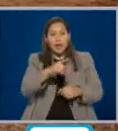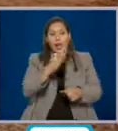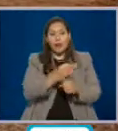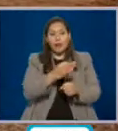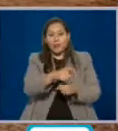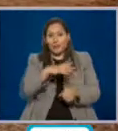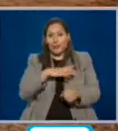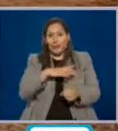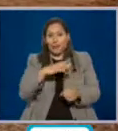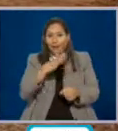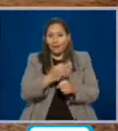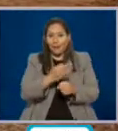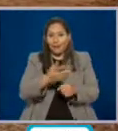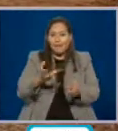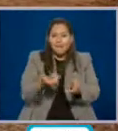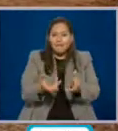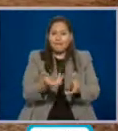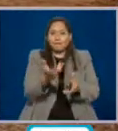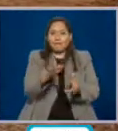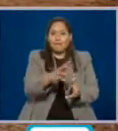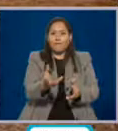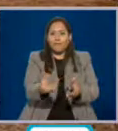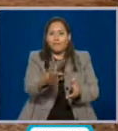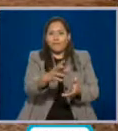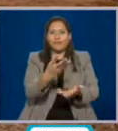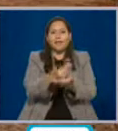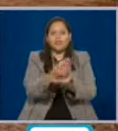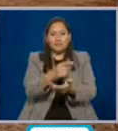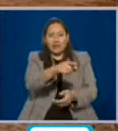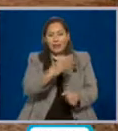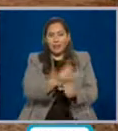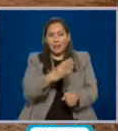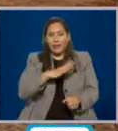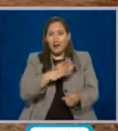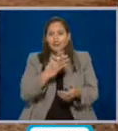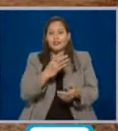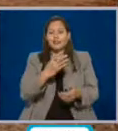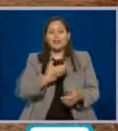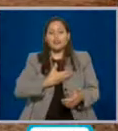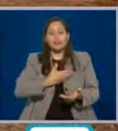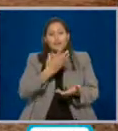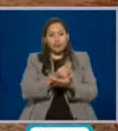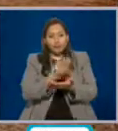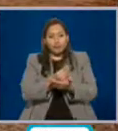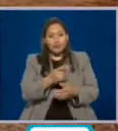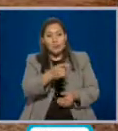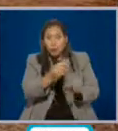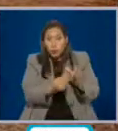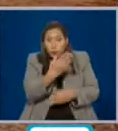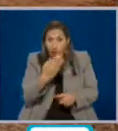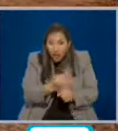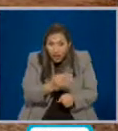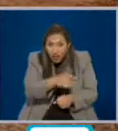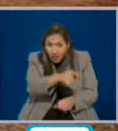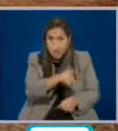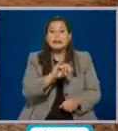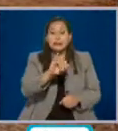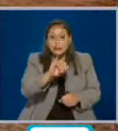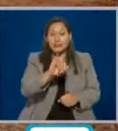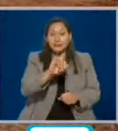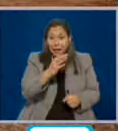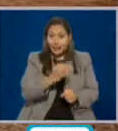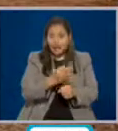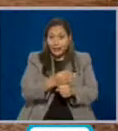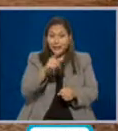que no venga Sí. a este país que no conozca en Y ahí los está el primeros Zócalo. días del Ahí está el Zócalo. Zócalo, mira. Ah, ¿Qué nos está diciendo ¿Esto es Ángel? nuevo? ¿Esto es de ahorita? Sí, así